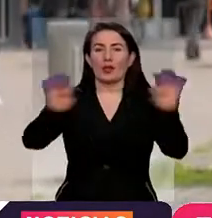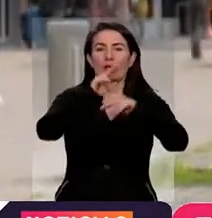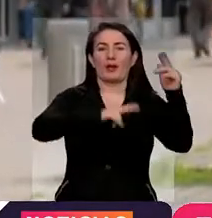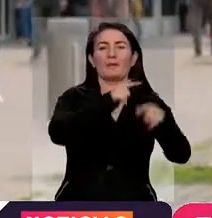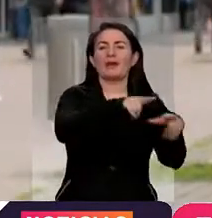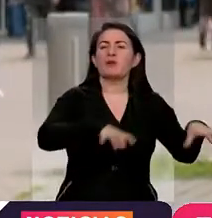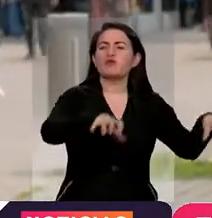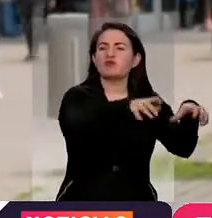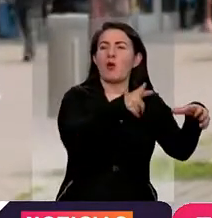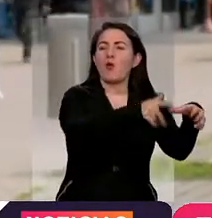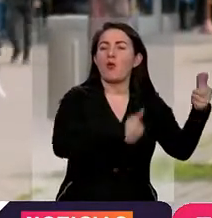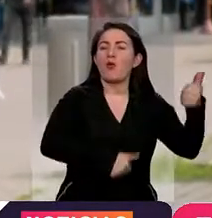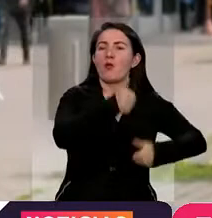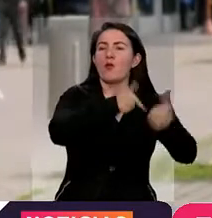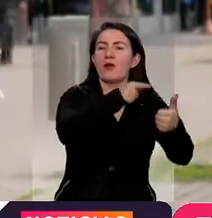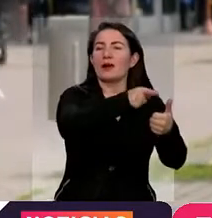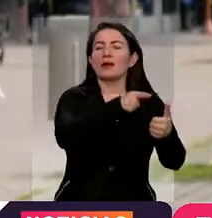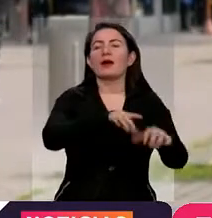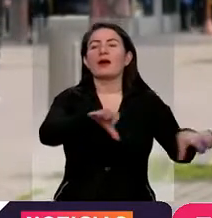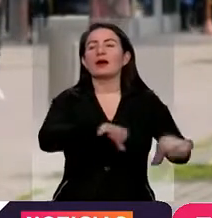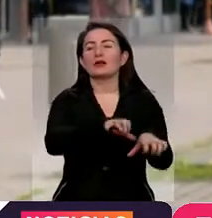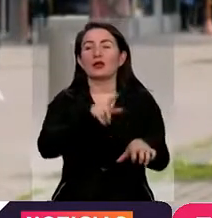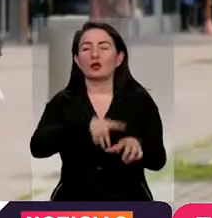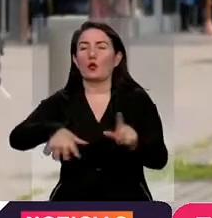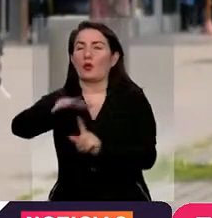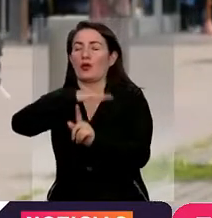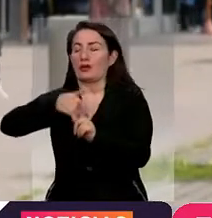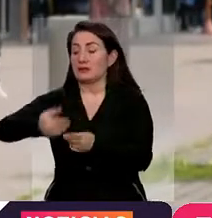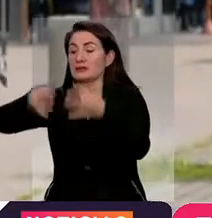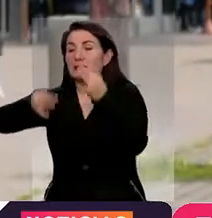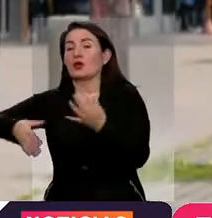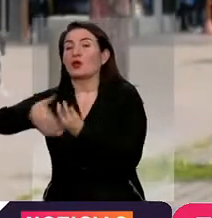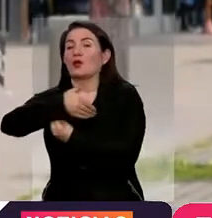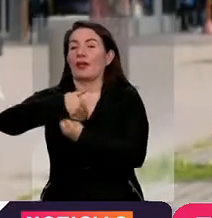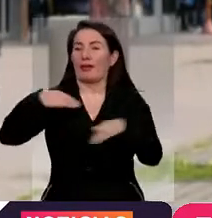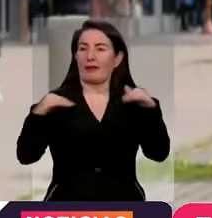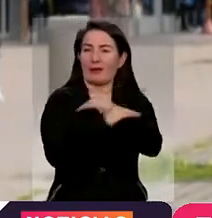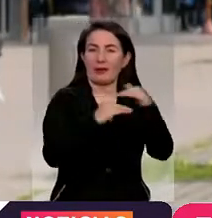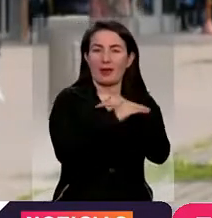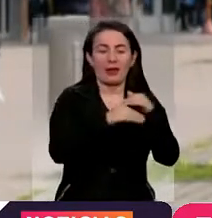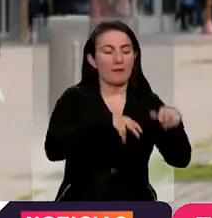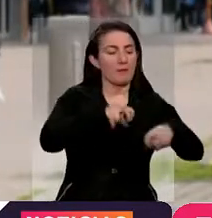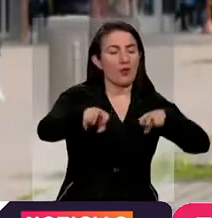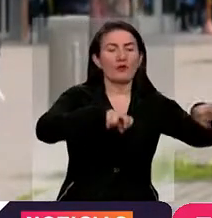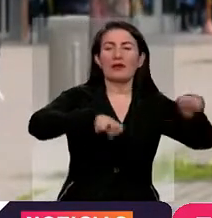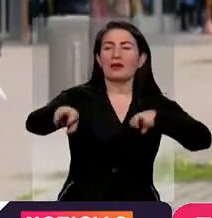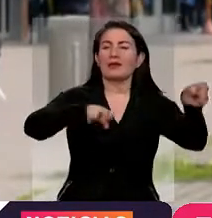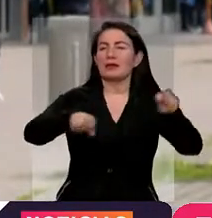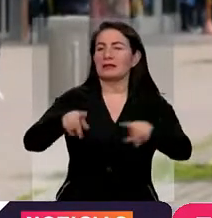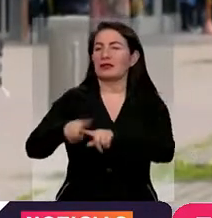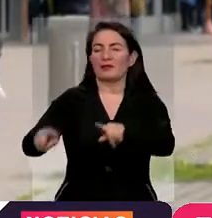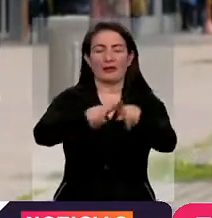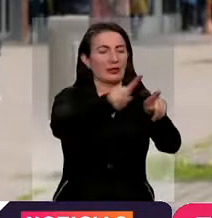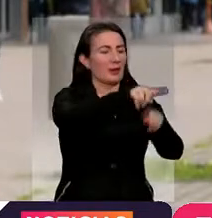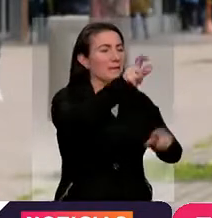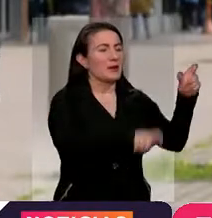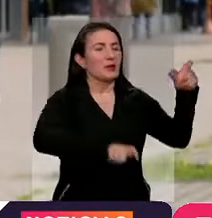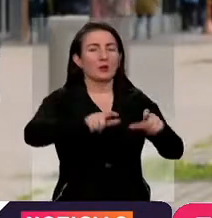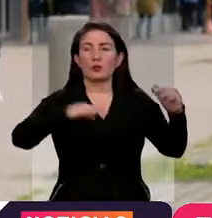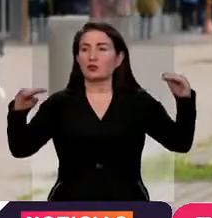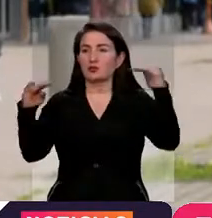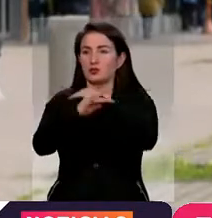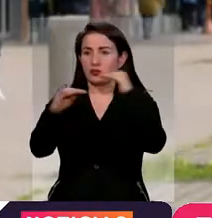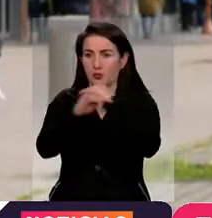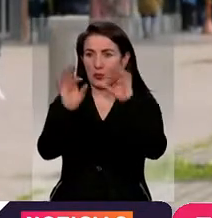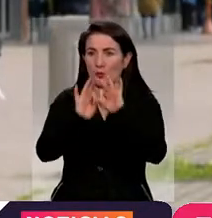obras que en su mayoría se ejecutarán en torno a la seguridad vial y a garantizar la movilidad de cientos de personas que transitan por